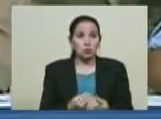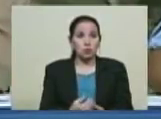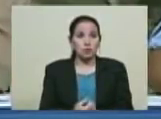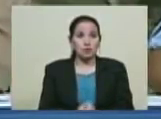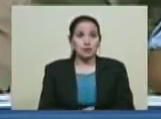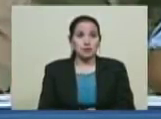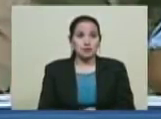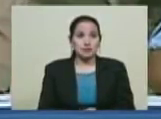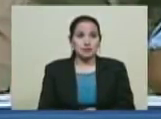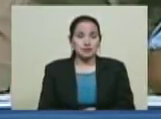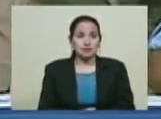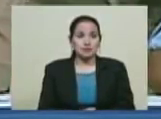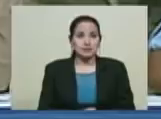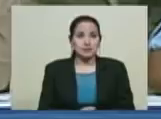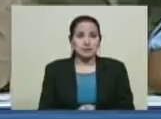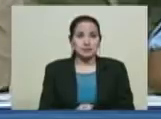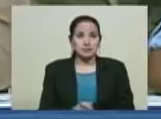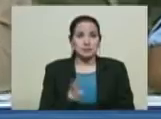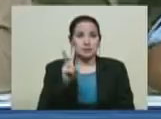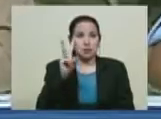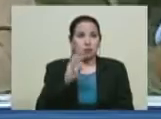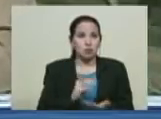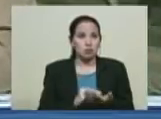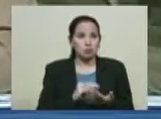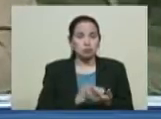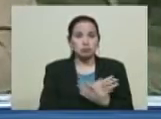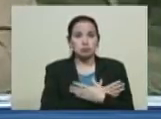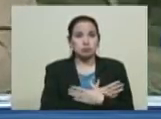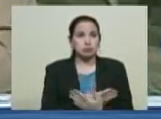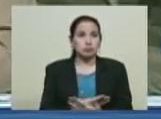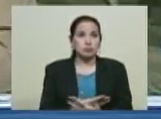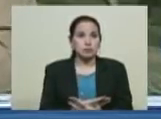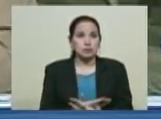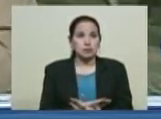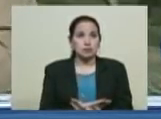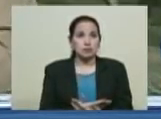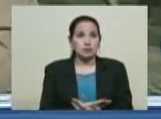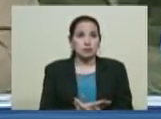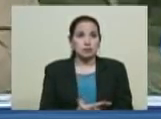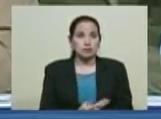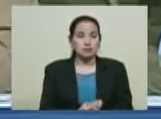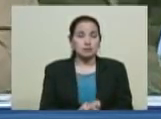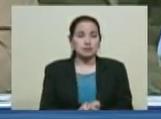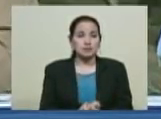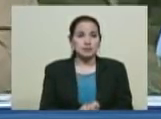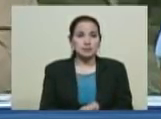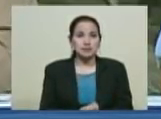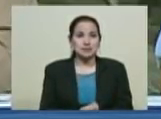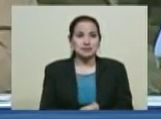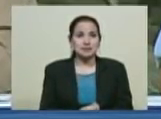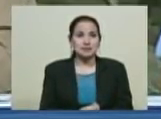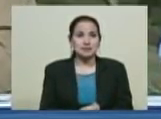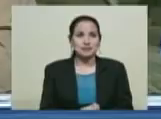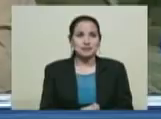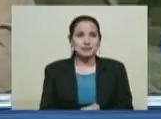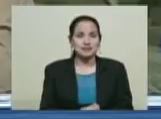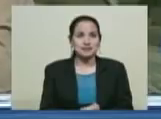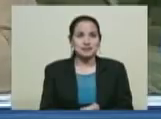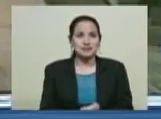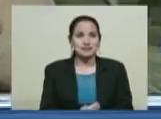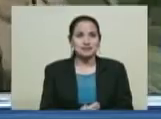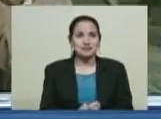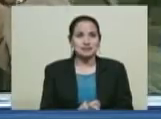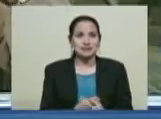Este segundo anuncio, creo la industria nacional del agua, porque ustedes le van a ver la cara a esa industria. Esa industria tiene